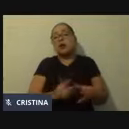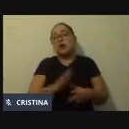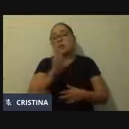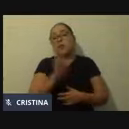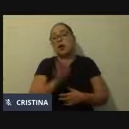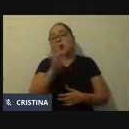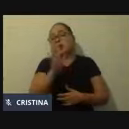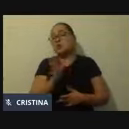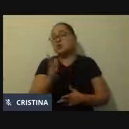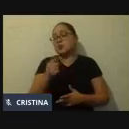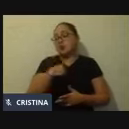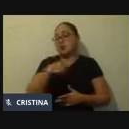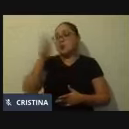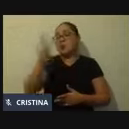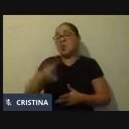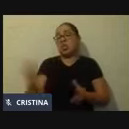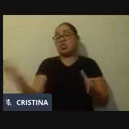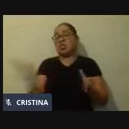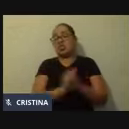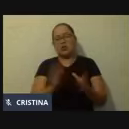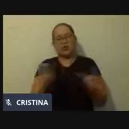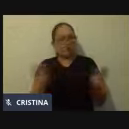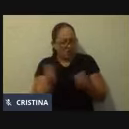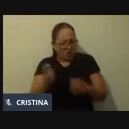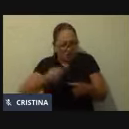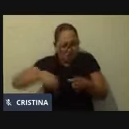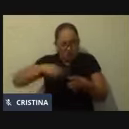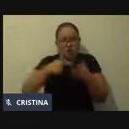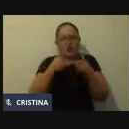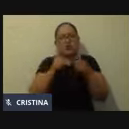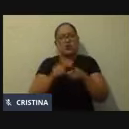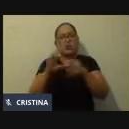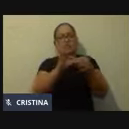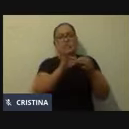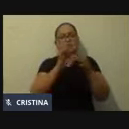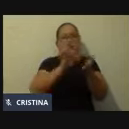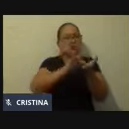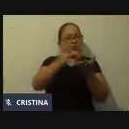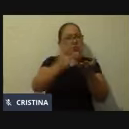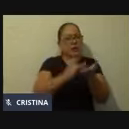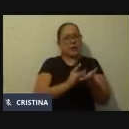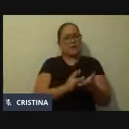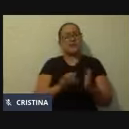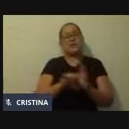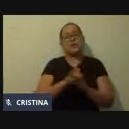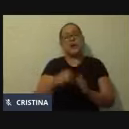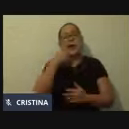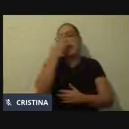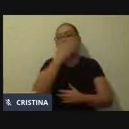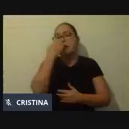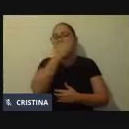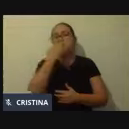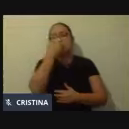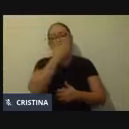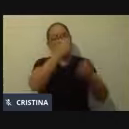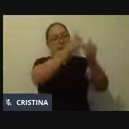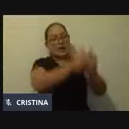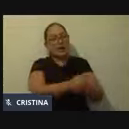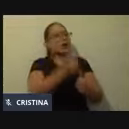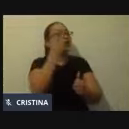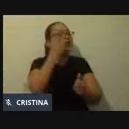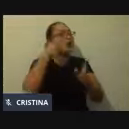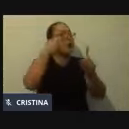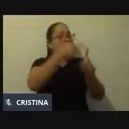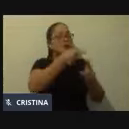tiras por la ventana. Estos programas de intercambio, los internados y este tipo